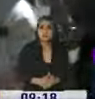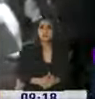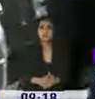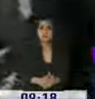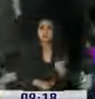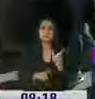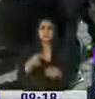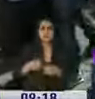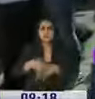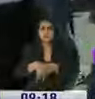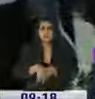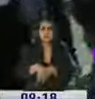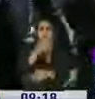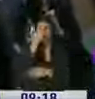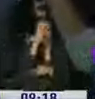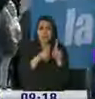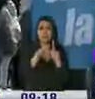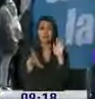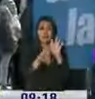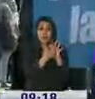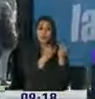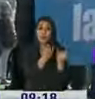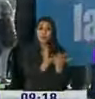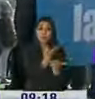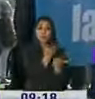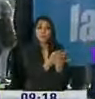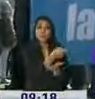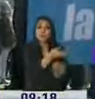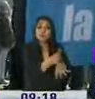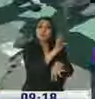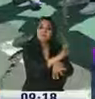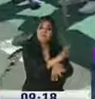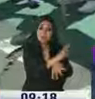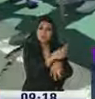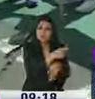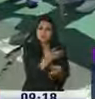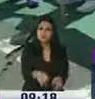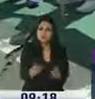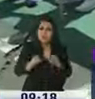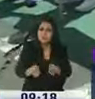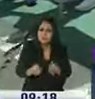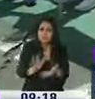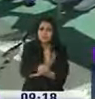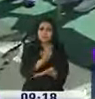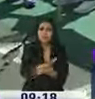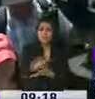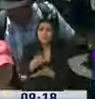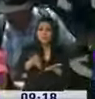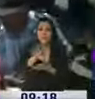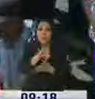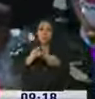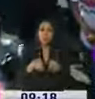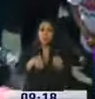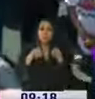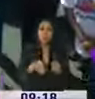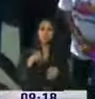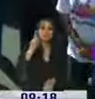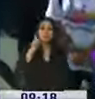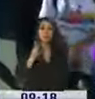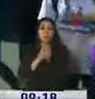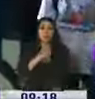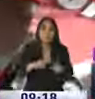lo que les preocupa son varias políticas que se estarían impartiendo en las instituciones educativas sobre educación sexual, basadas en teorías